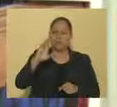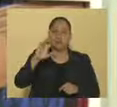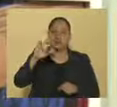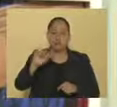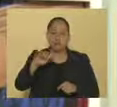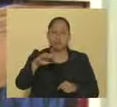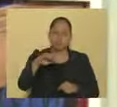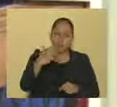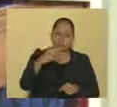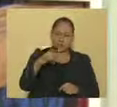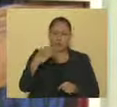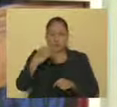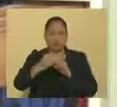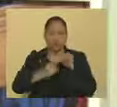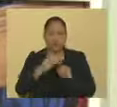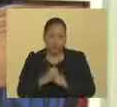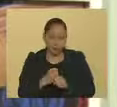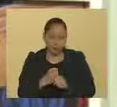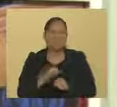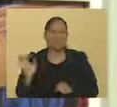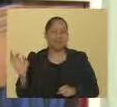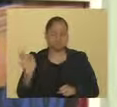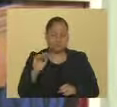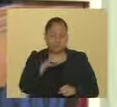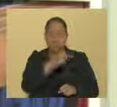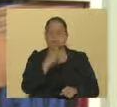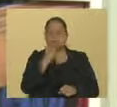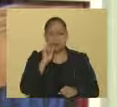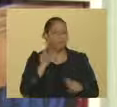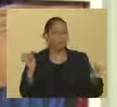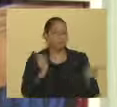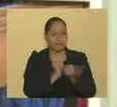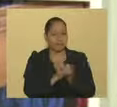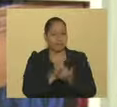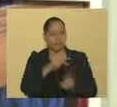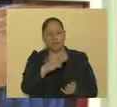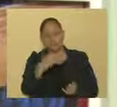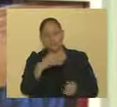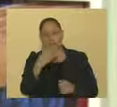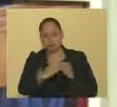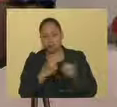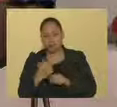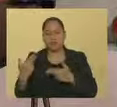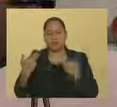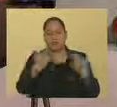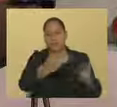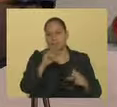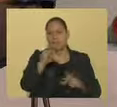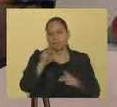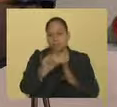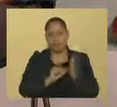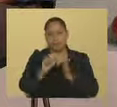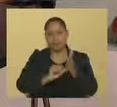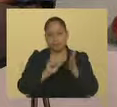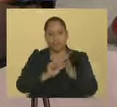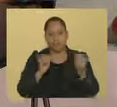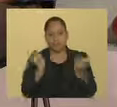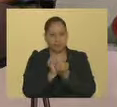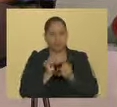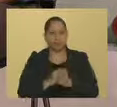13, 14 años, lo más probable es que la niña vaya a empezar alrededor de los 13, 14 años. Entonces, la pubertad en